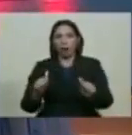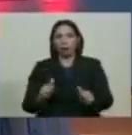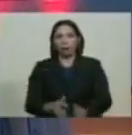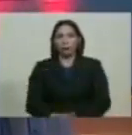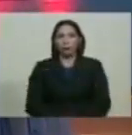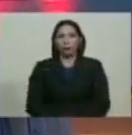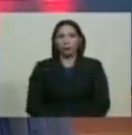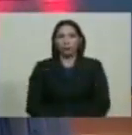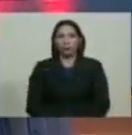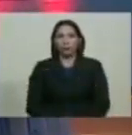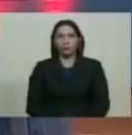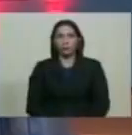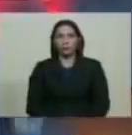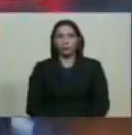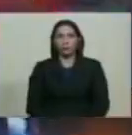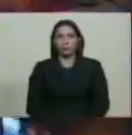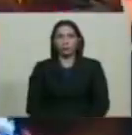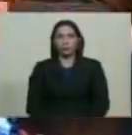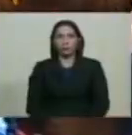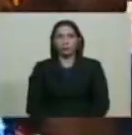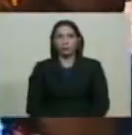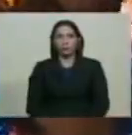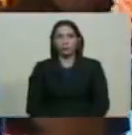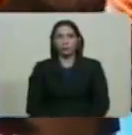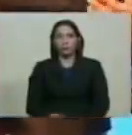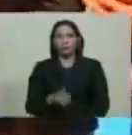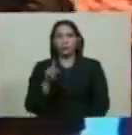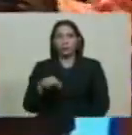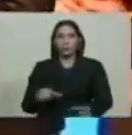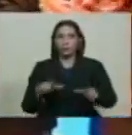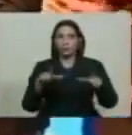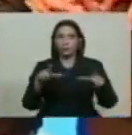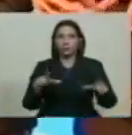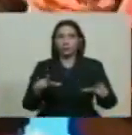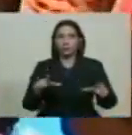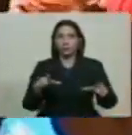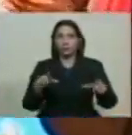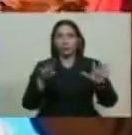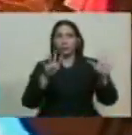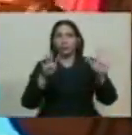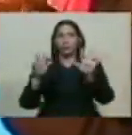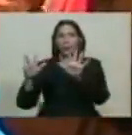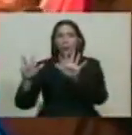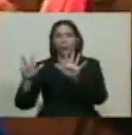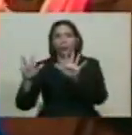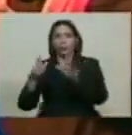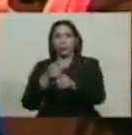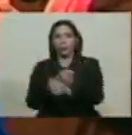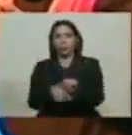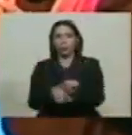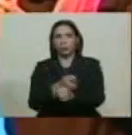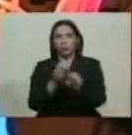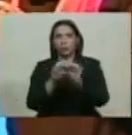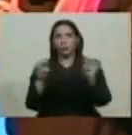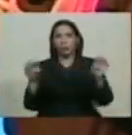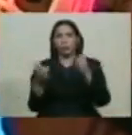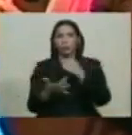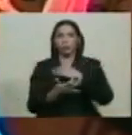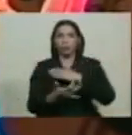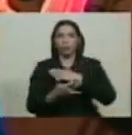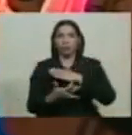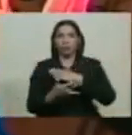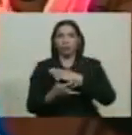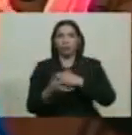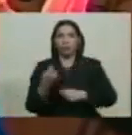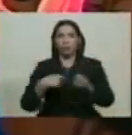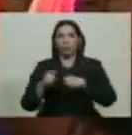Aragua. También se le confiere el título a 98 bachilleres en Educación Técnica en el área de